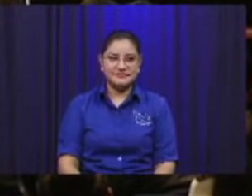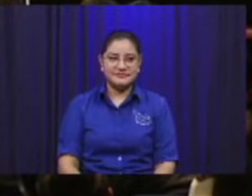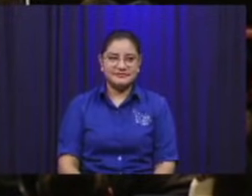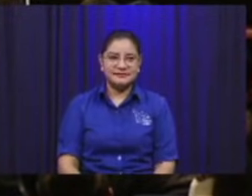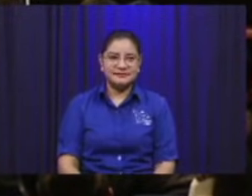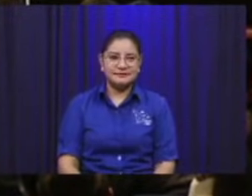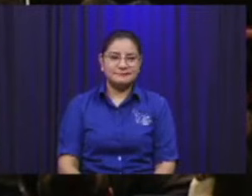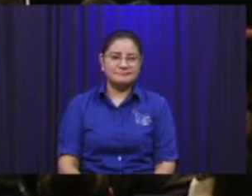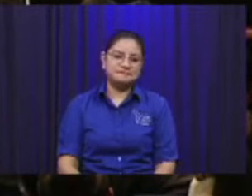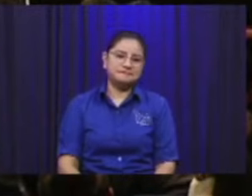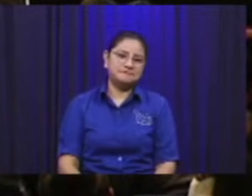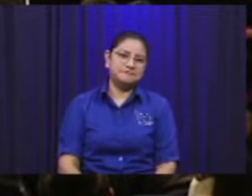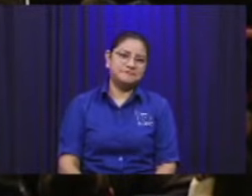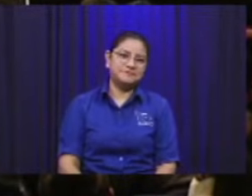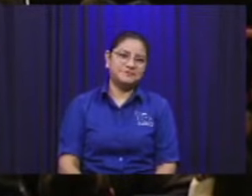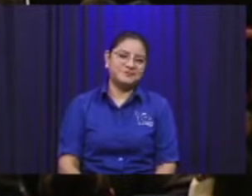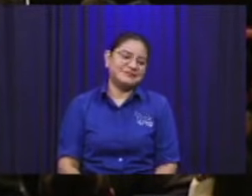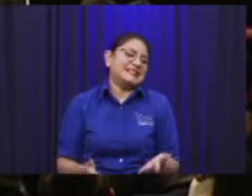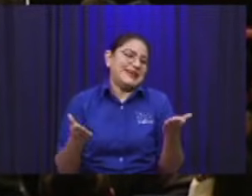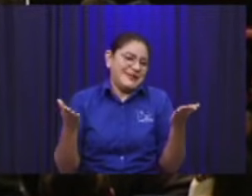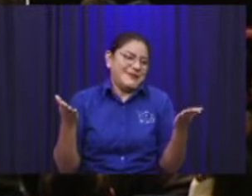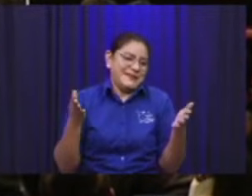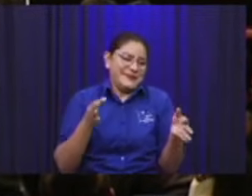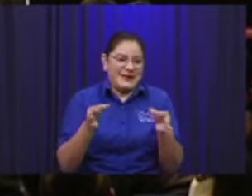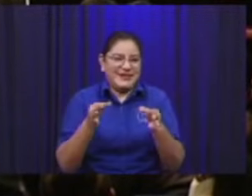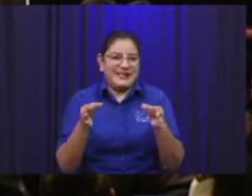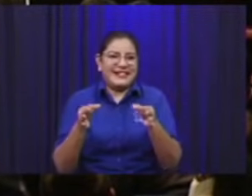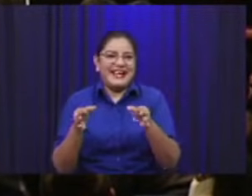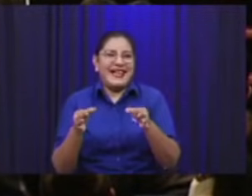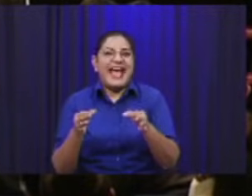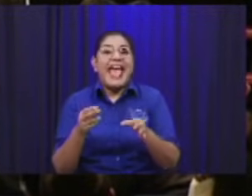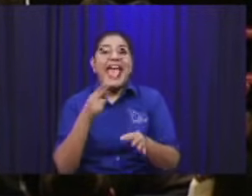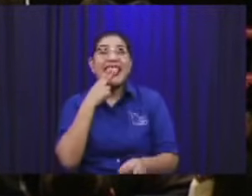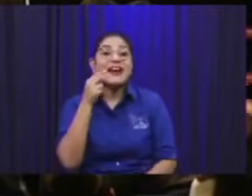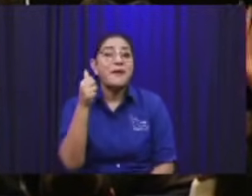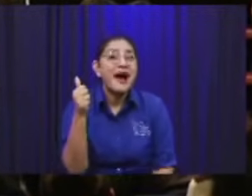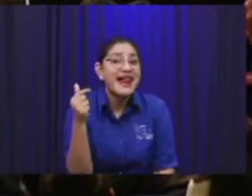miren vez hermanas